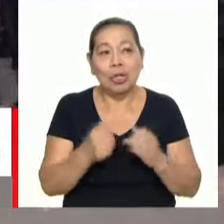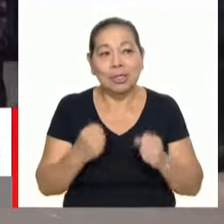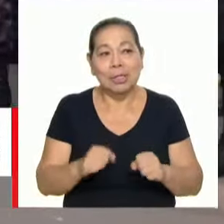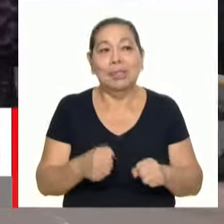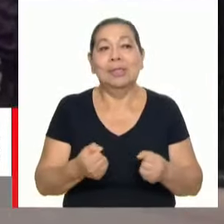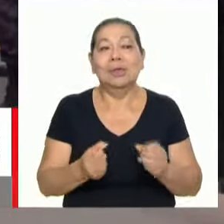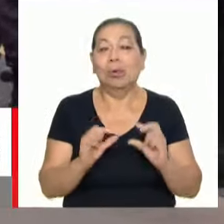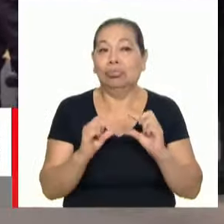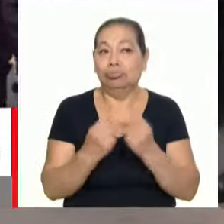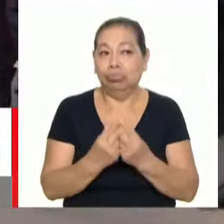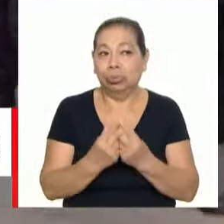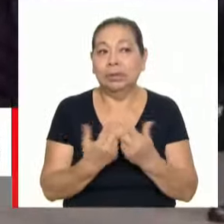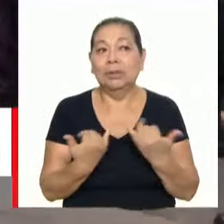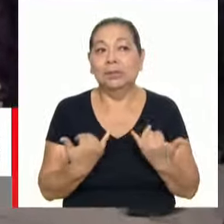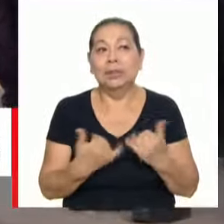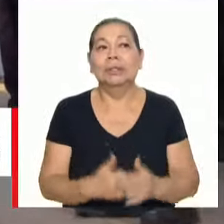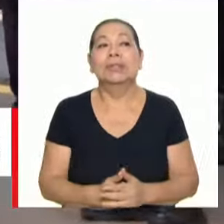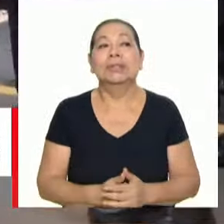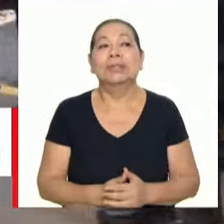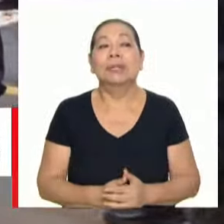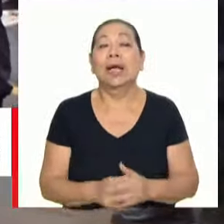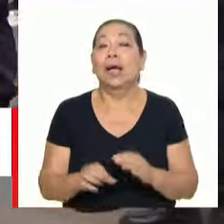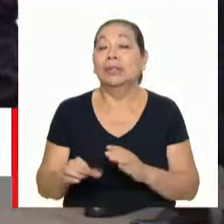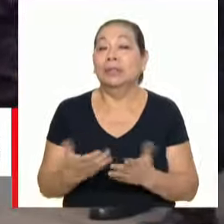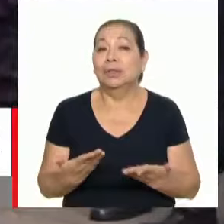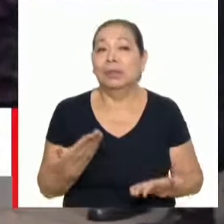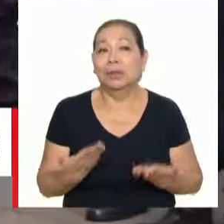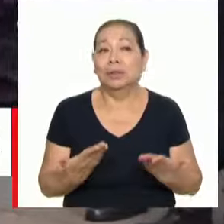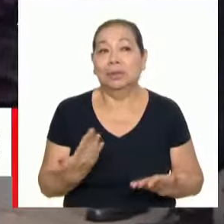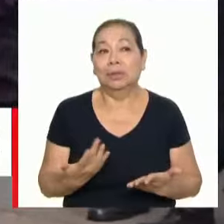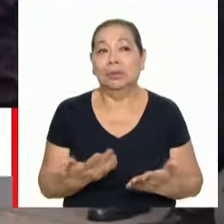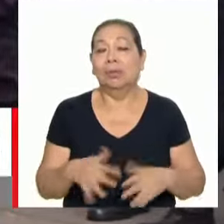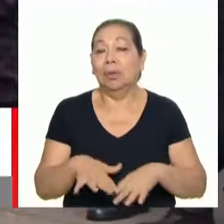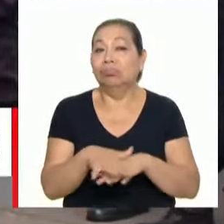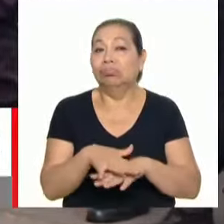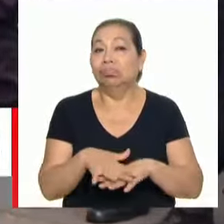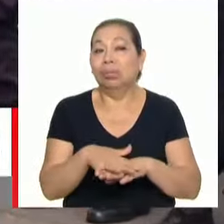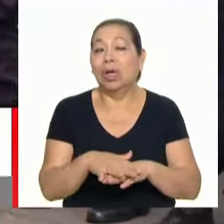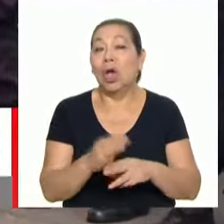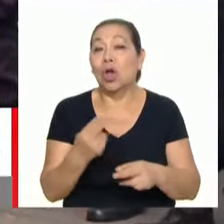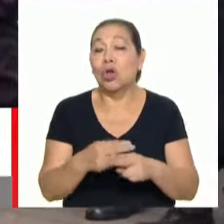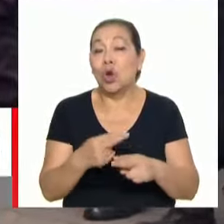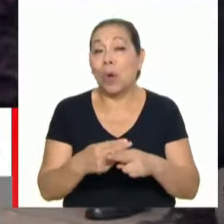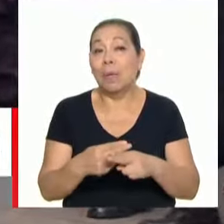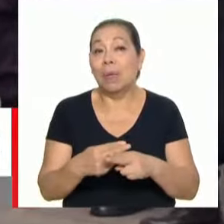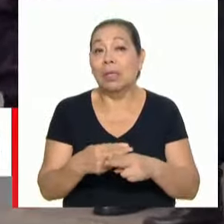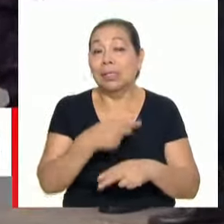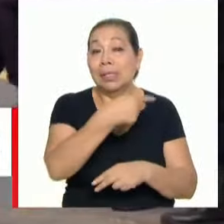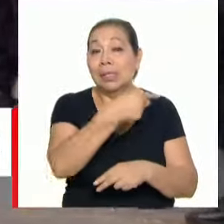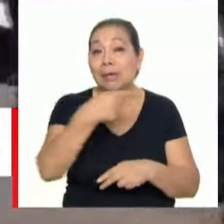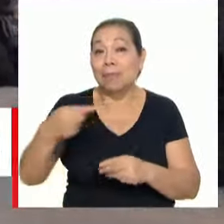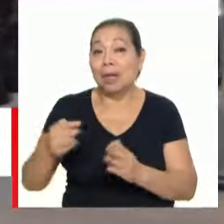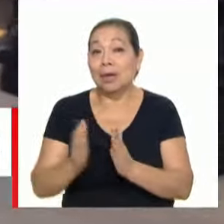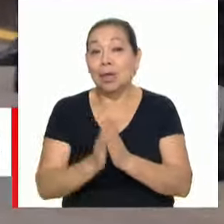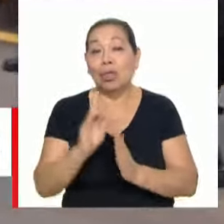han organizado y están realizando pues este plan que se denomina Semana